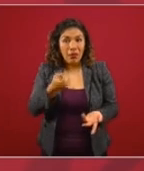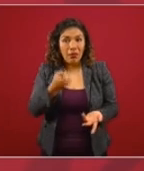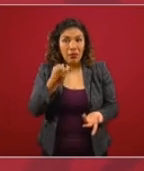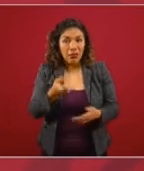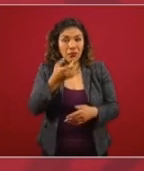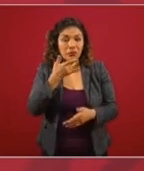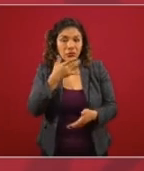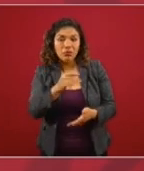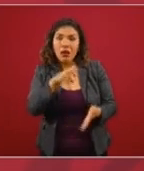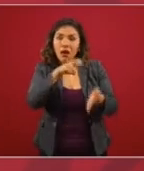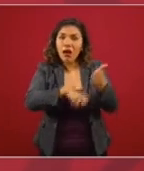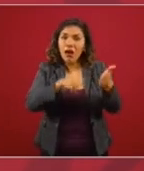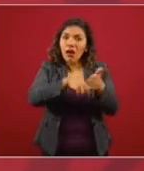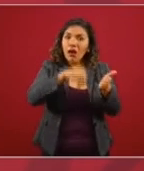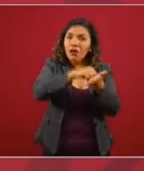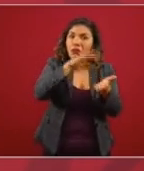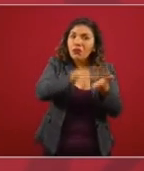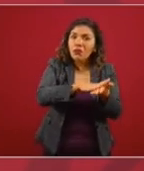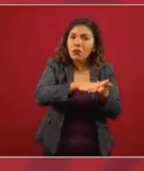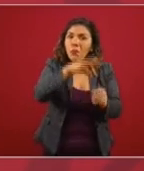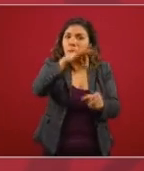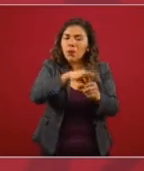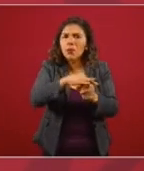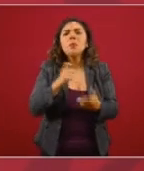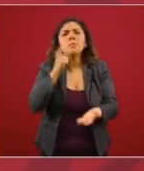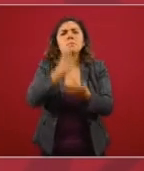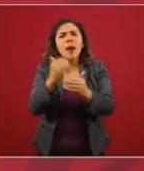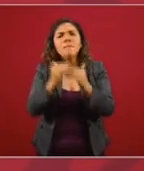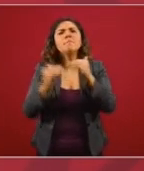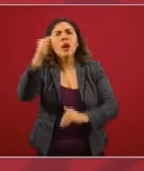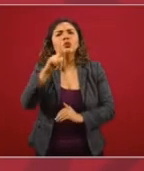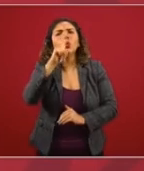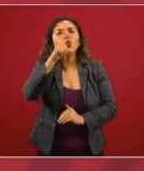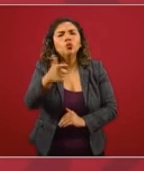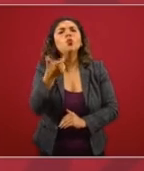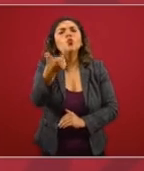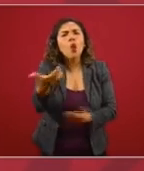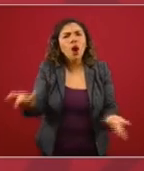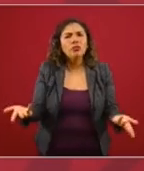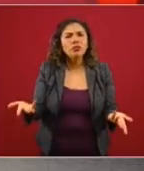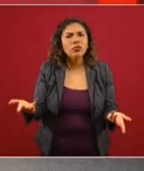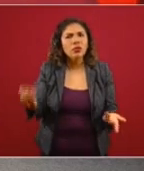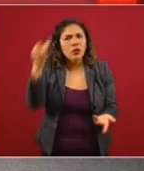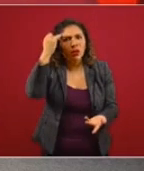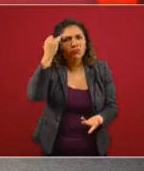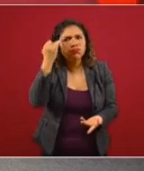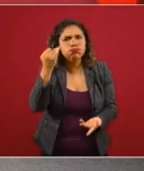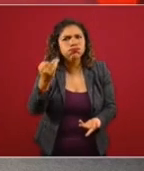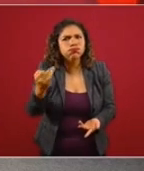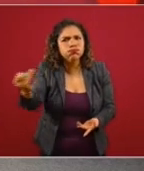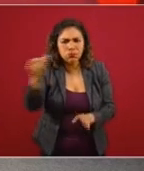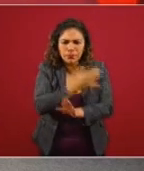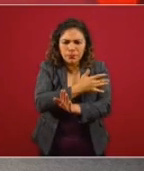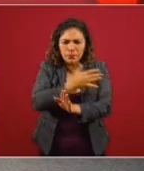esa reforma? ¿Cuánto se tenía que pagar de más de luz? ¿Durante cuánto